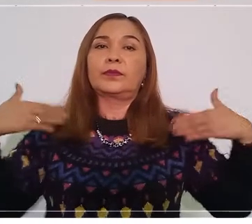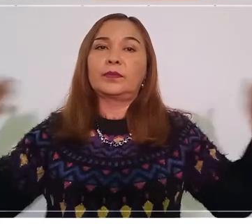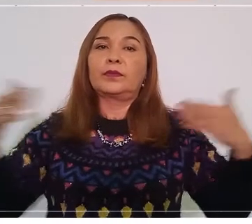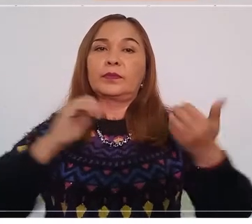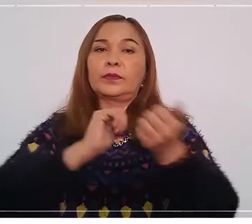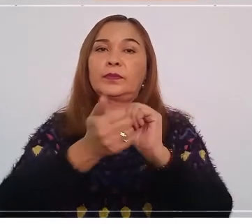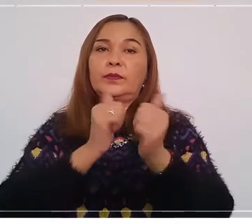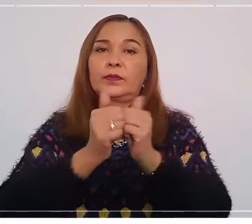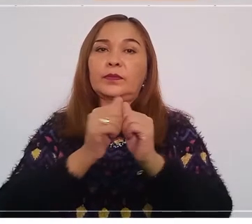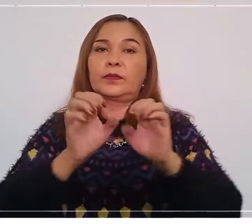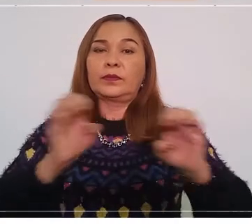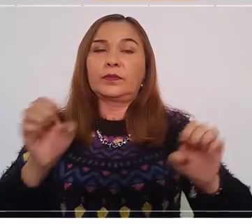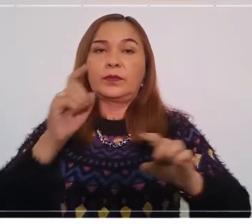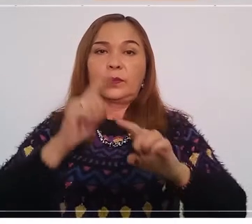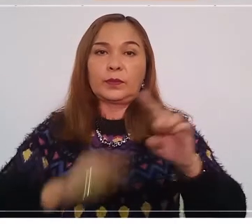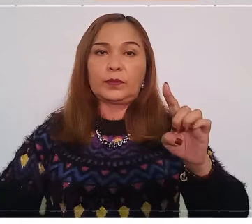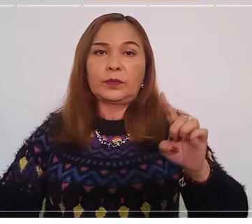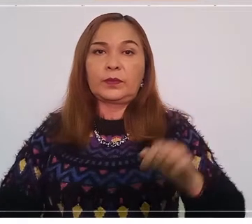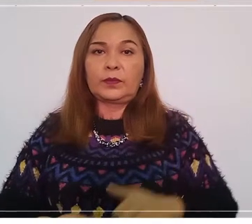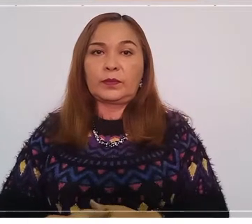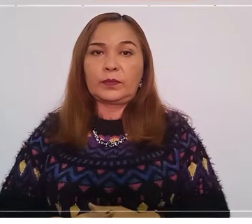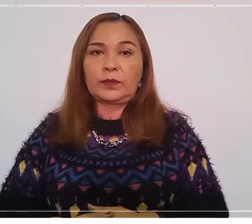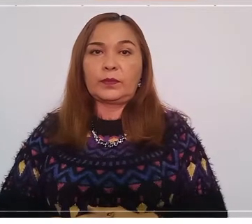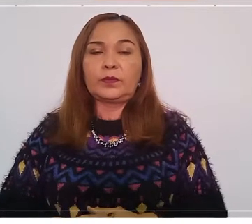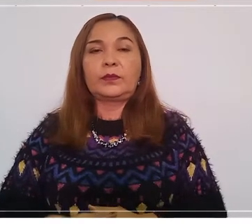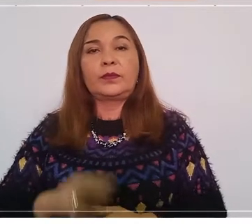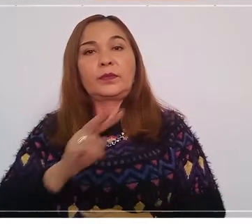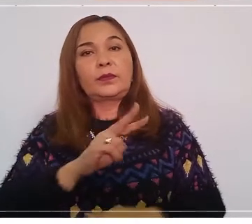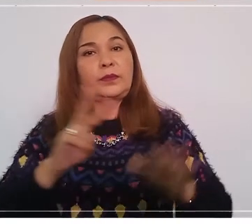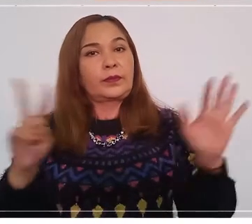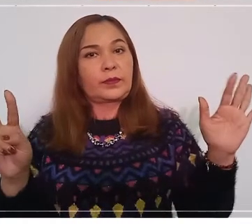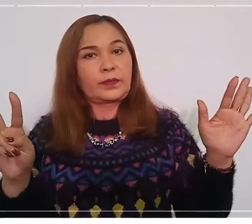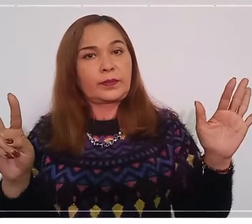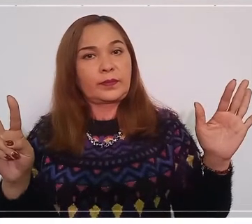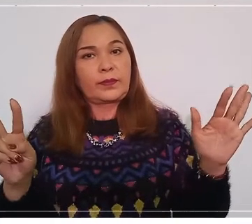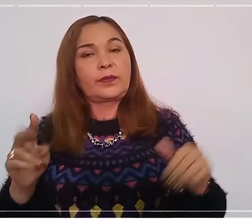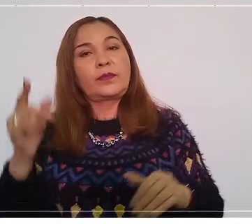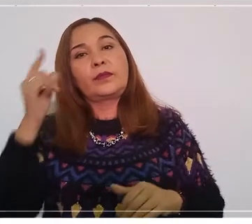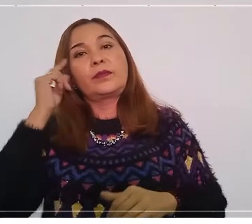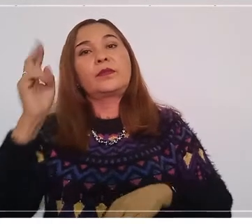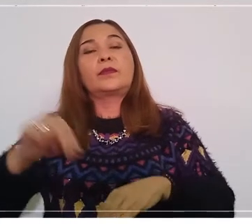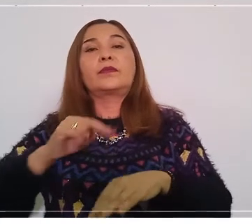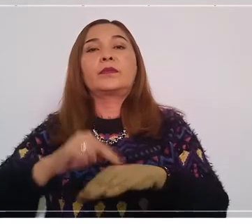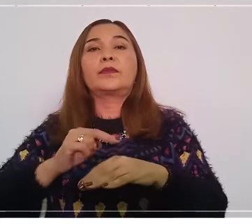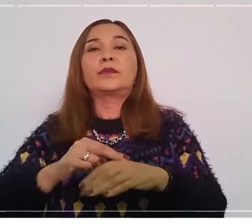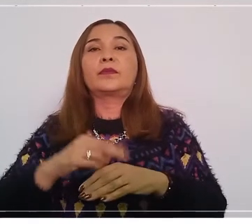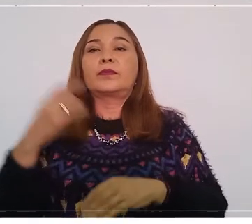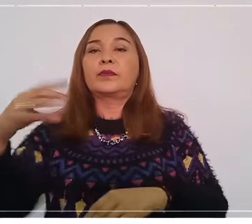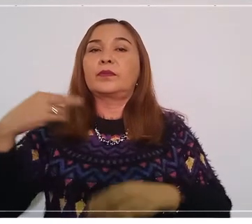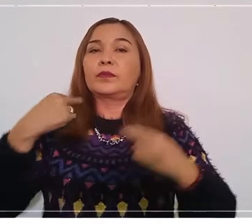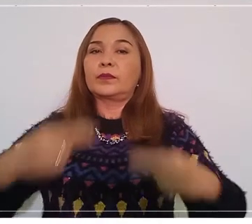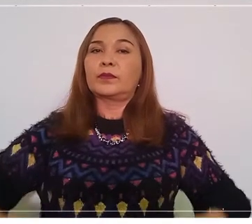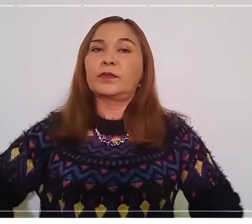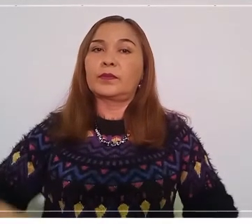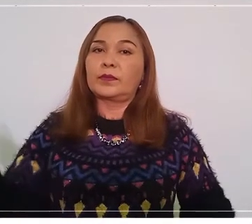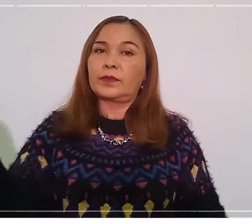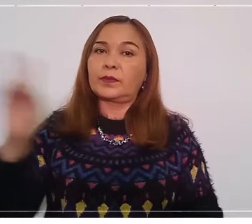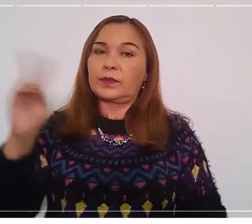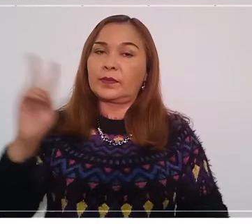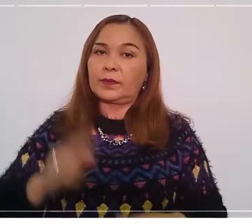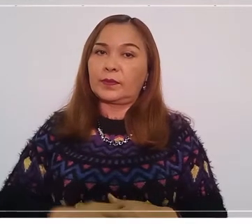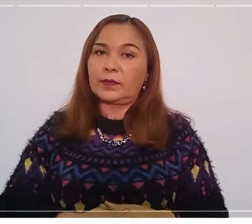física y deporte en educación media día 27 día nacional de los derechos humanos en